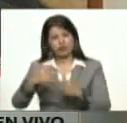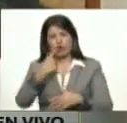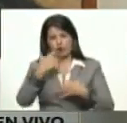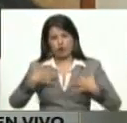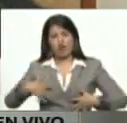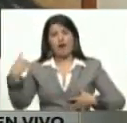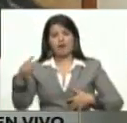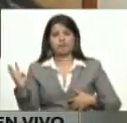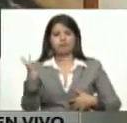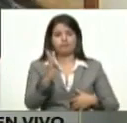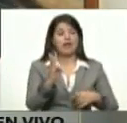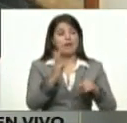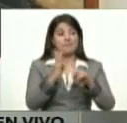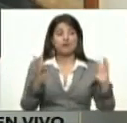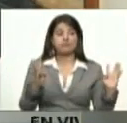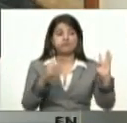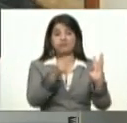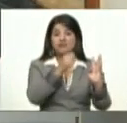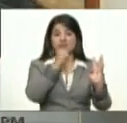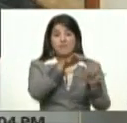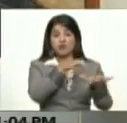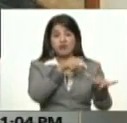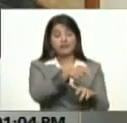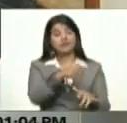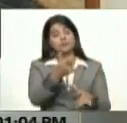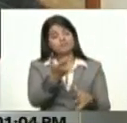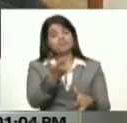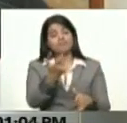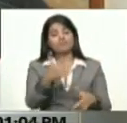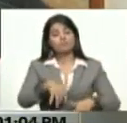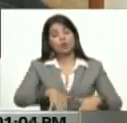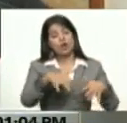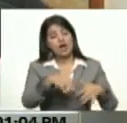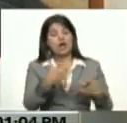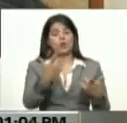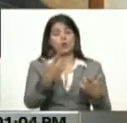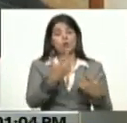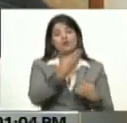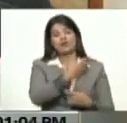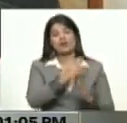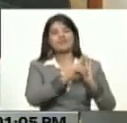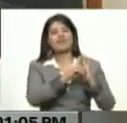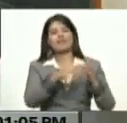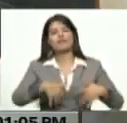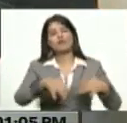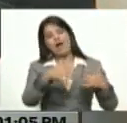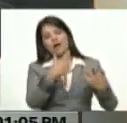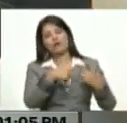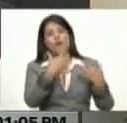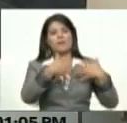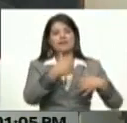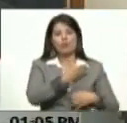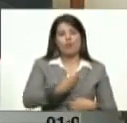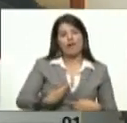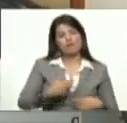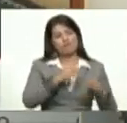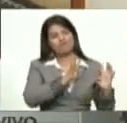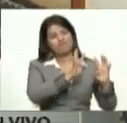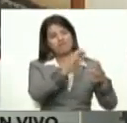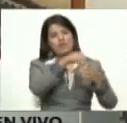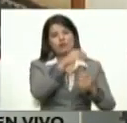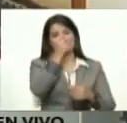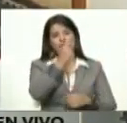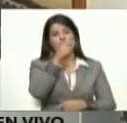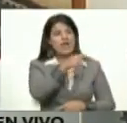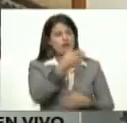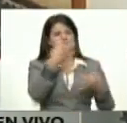Bolivariana, con los representantes de la burguesía. Y esos representantes de la burguesía seguramente van a defender a sus